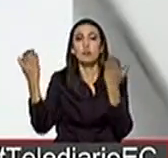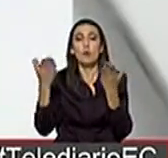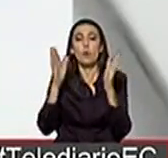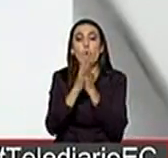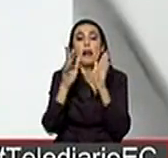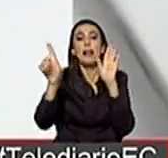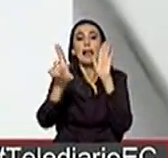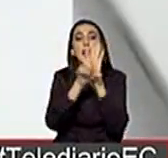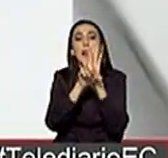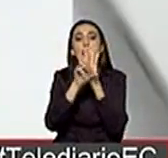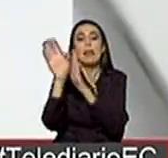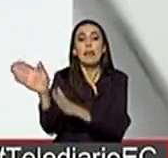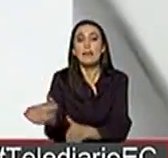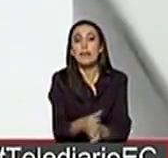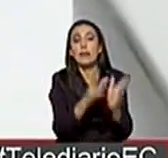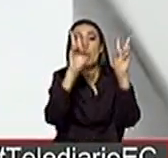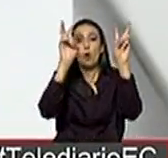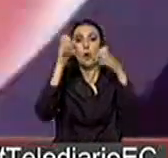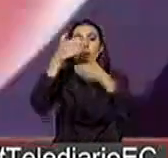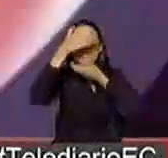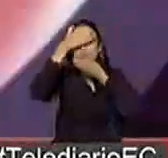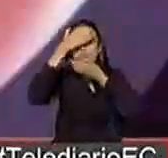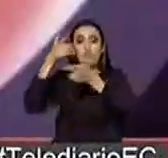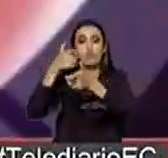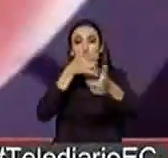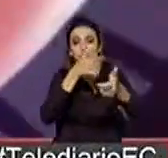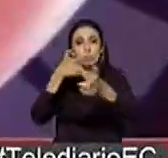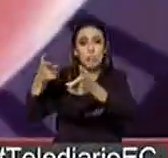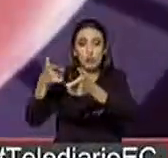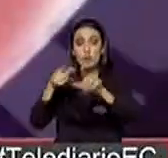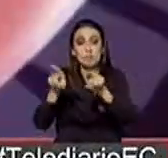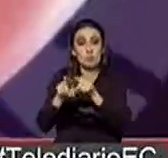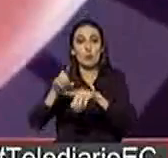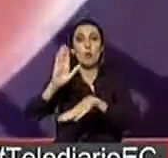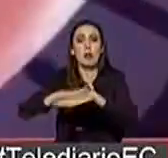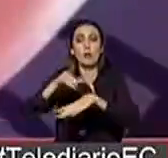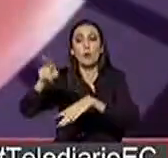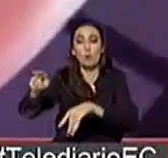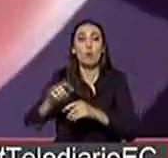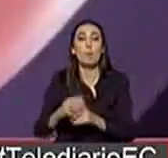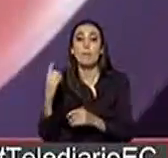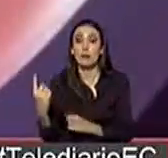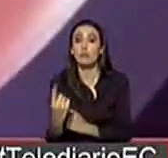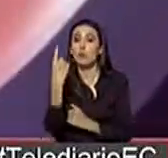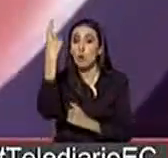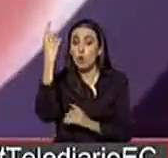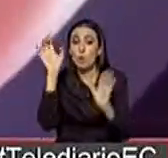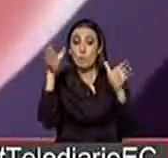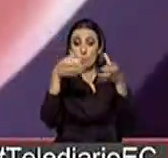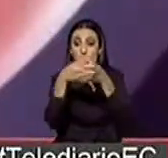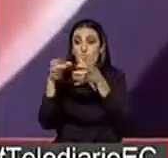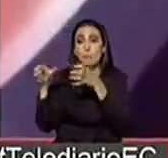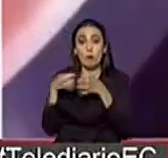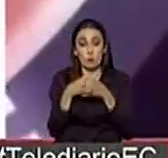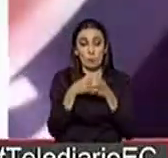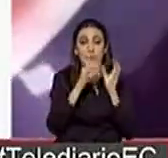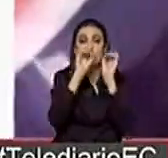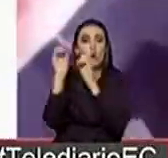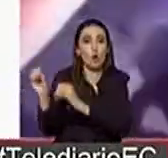integral penal sobre terrorismo la persona que individualmente o formando asociaciones armadas